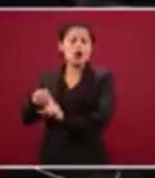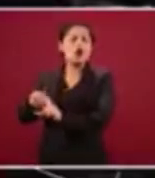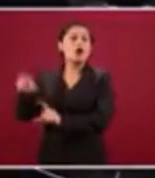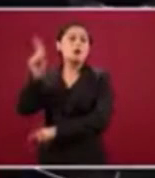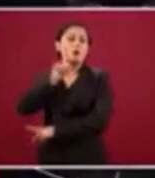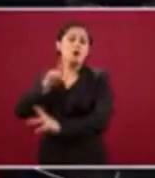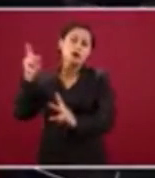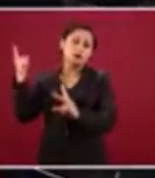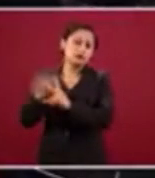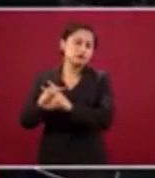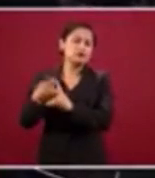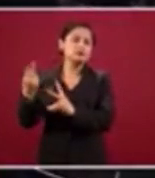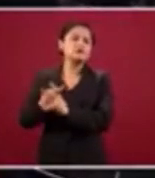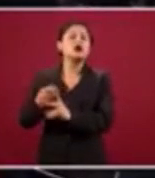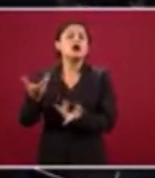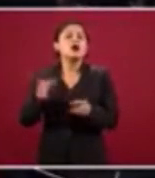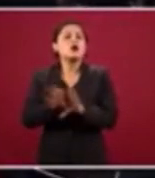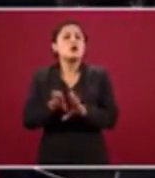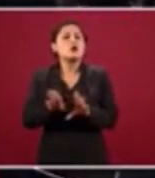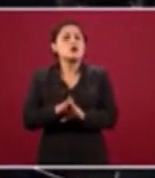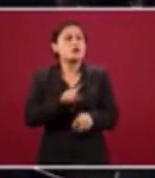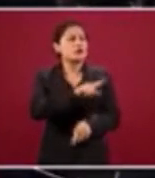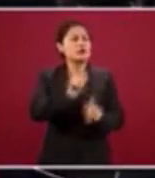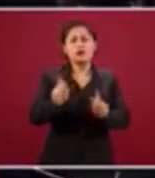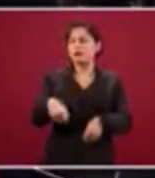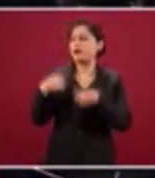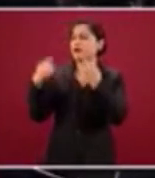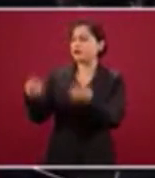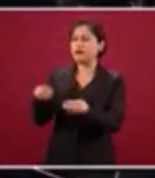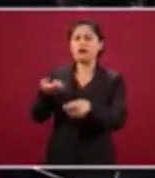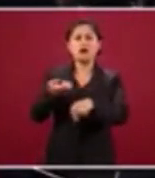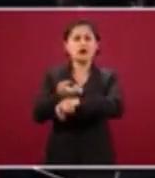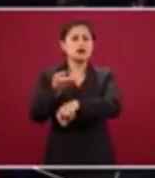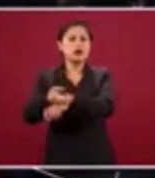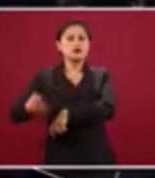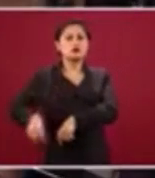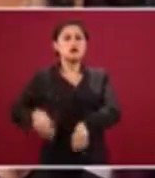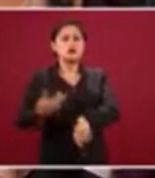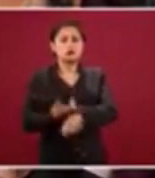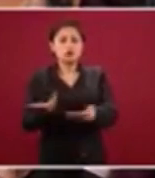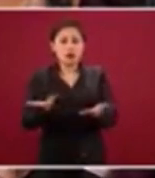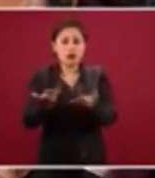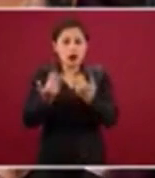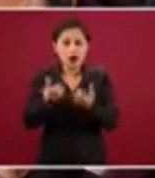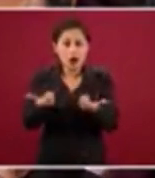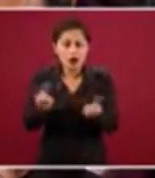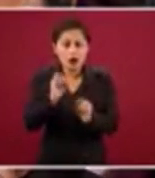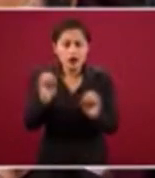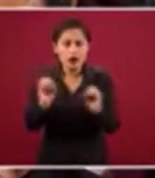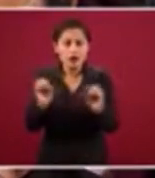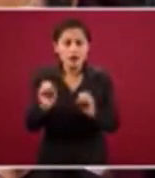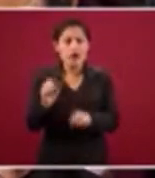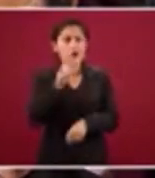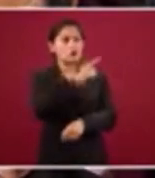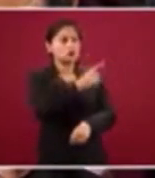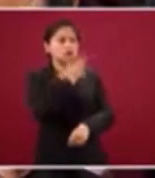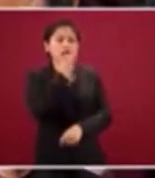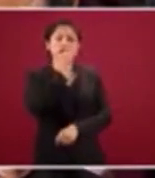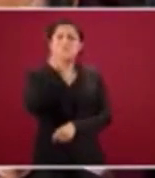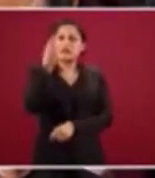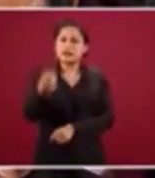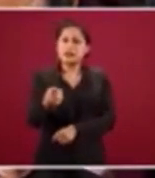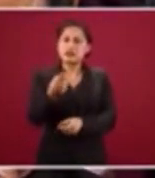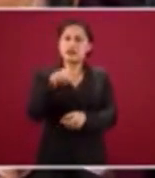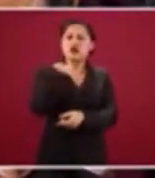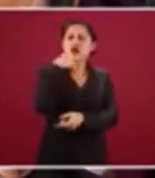de dejar esa responsabilidad a los gobiernos estatales que no están haciendo nada? Usted habla mucho de corrupción. El